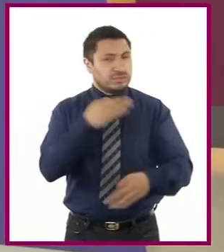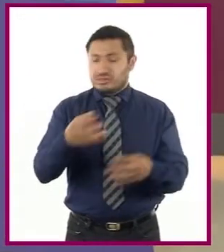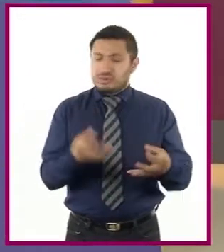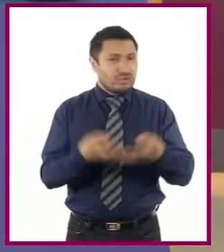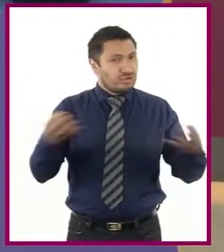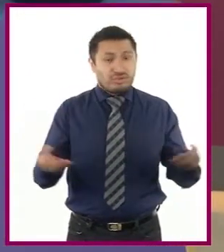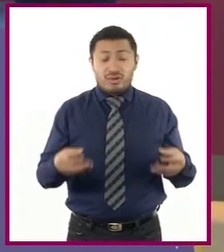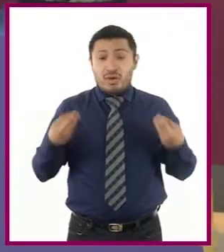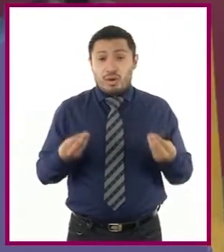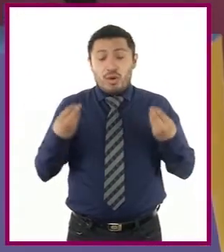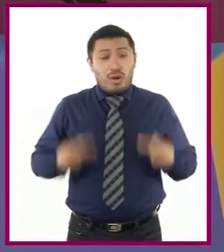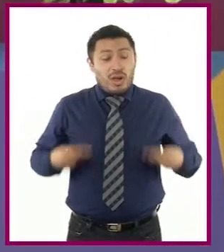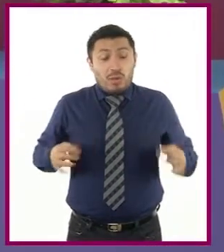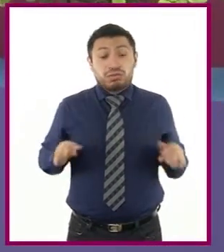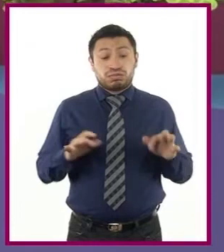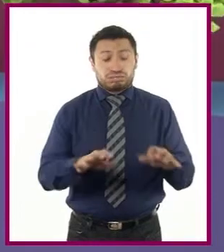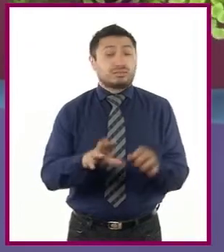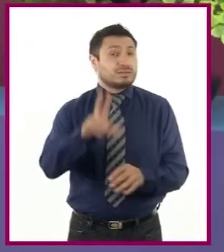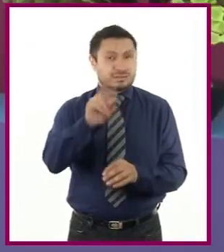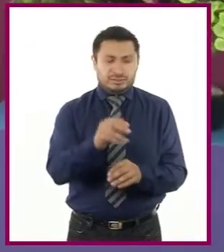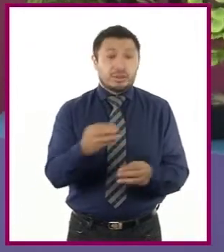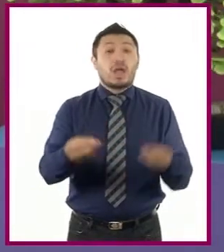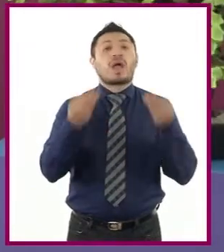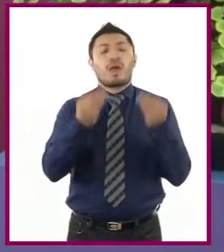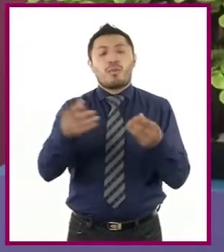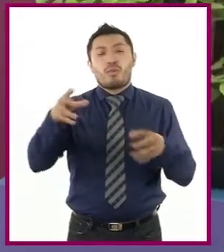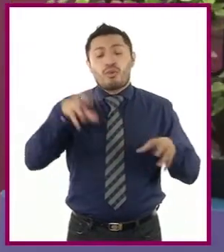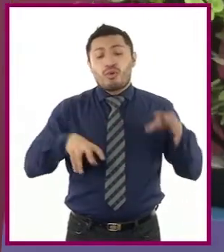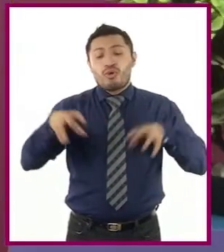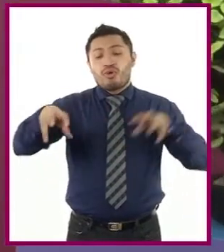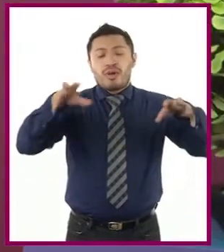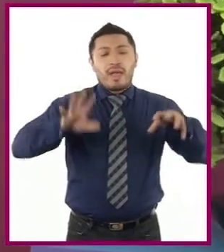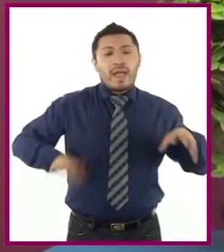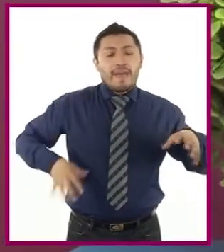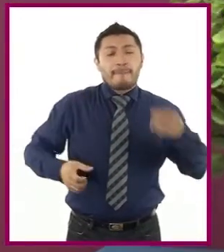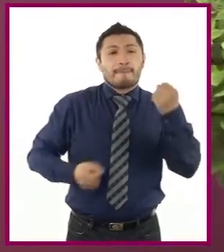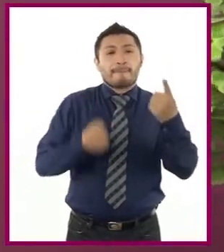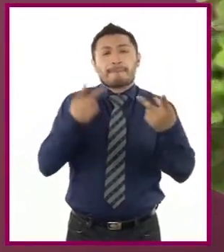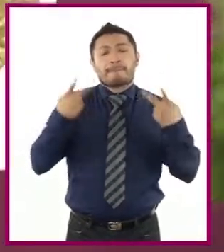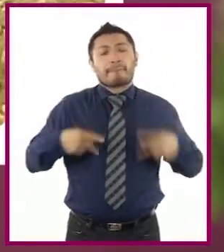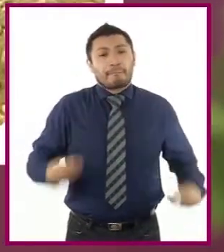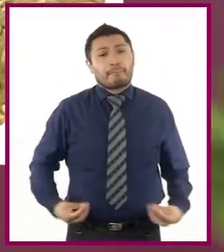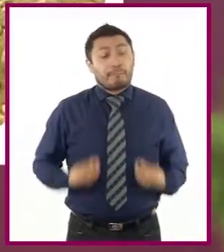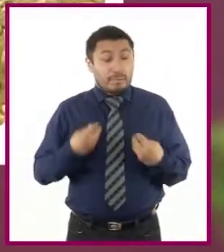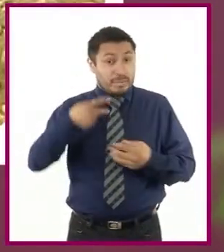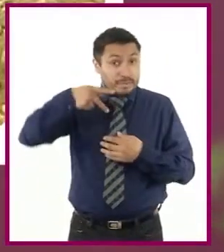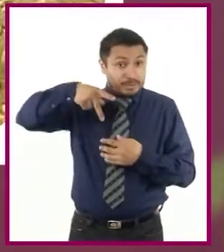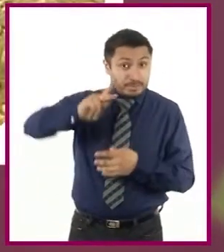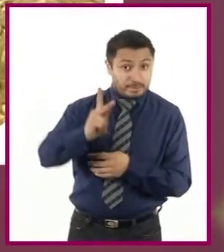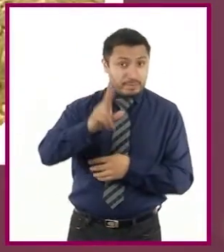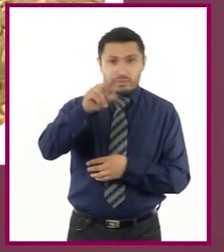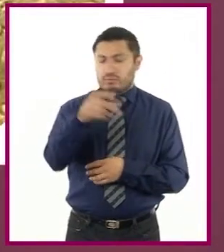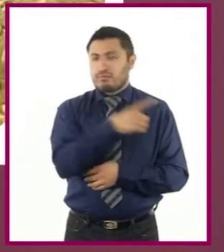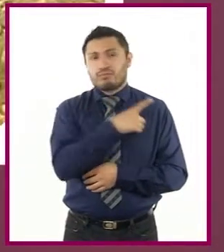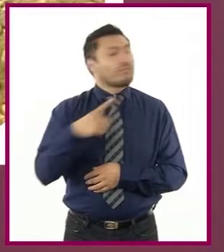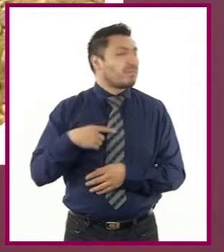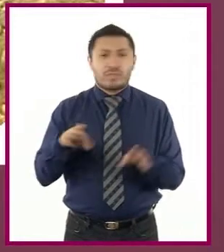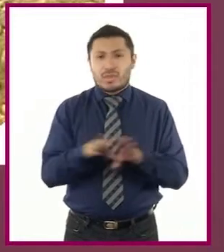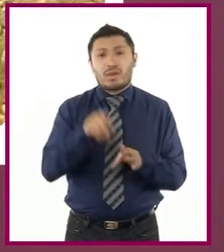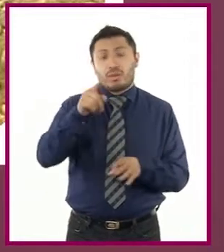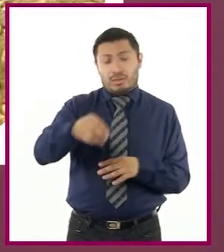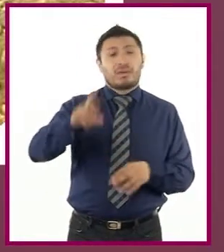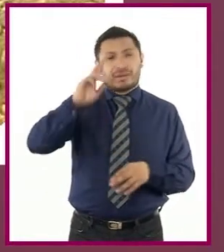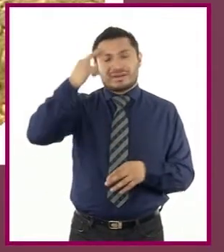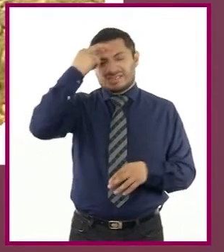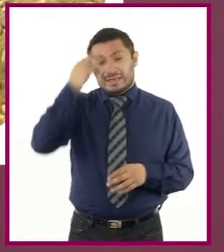estaba poblado o colonizado, por lo que muchas regiones apenas si tenían habitantes. Sin embargo, no debe dejar de considerarse que